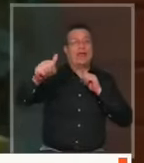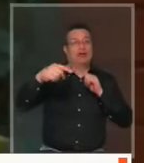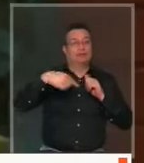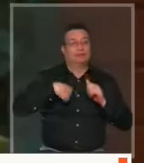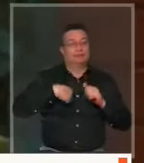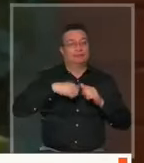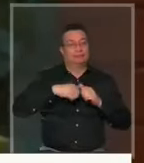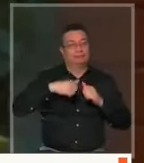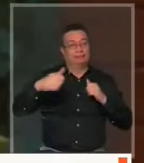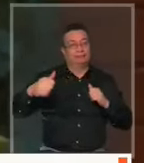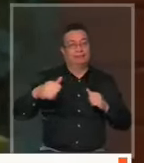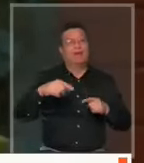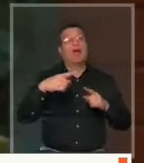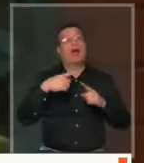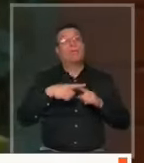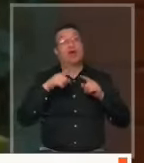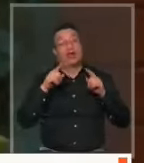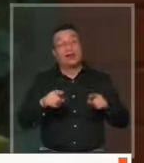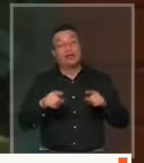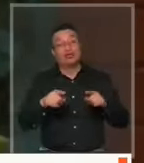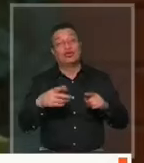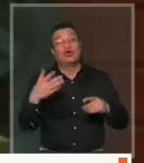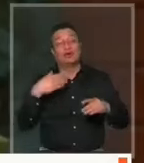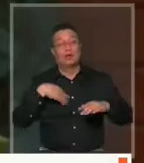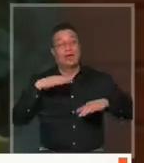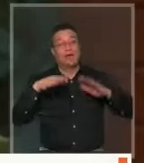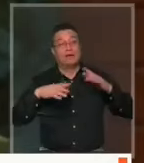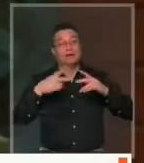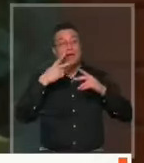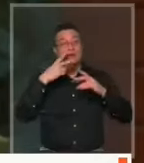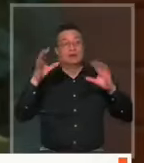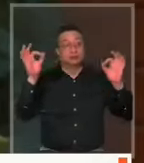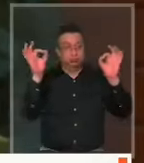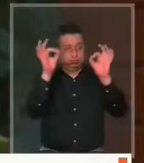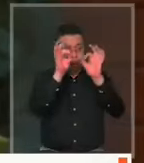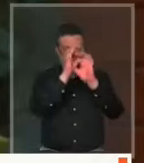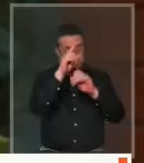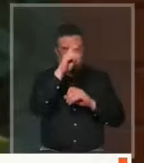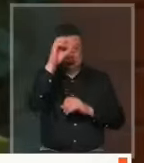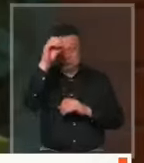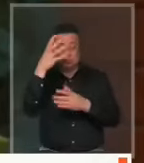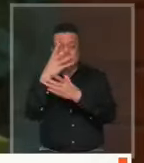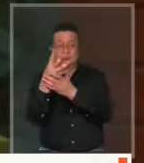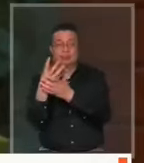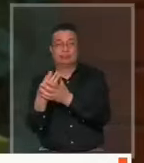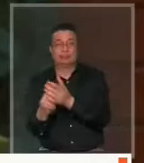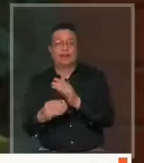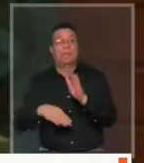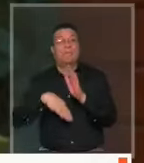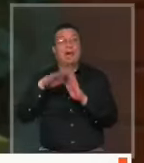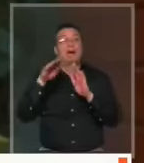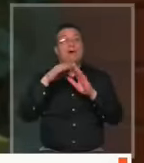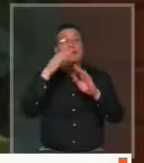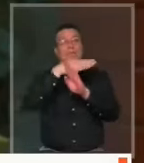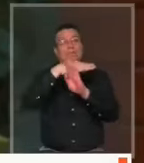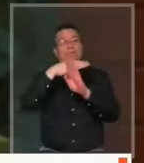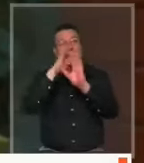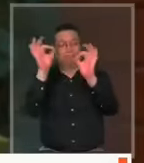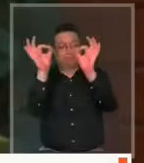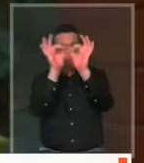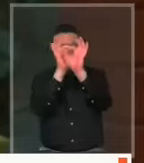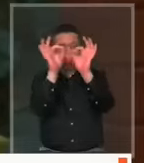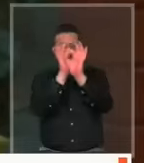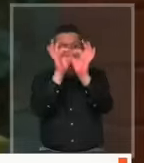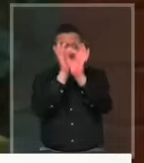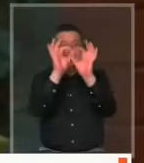por lo tanto en algún momento va a dejar de haber eclipses totales y va a aumentar el número de eclipses anulares de sol, pero